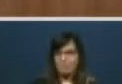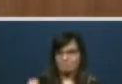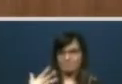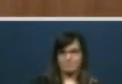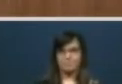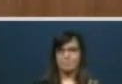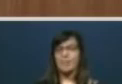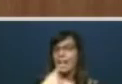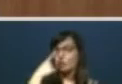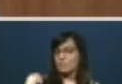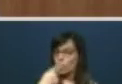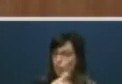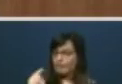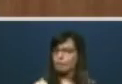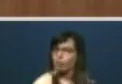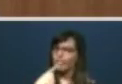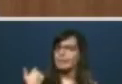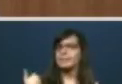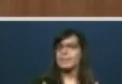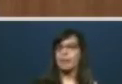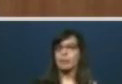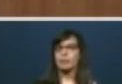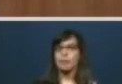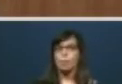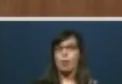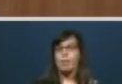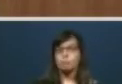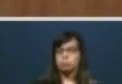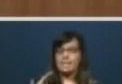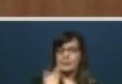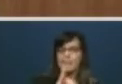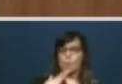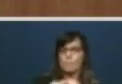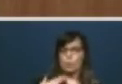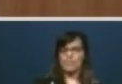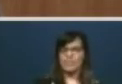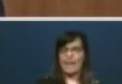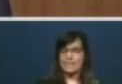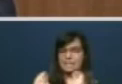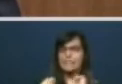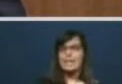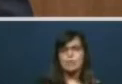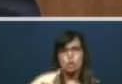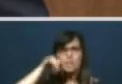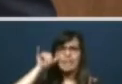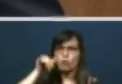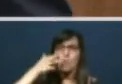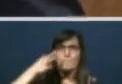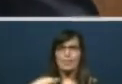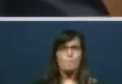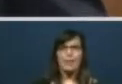debate del año pasado ya señalé que la posible quiebra del vínculo de representación política es un riesgo que nos debe preocupar a todos hoy